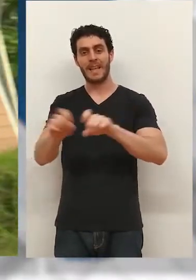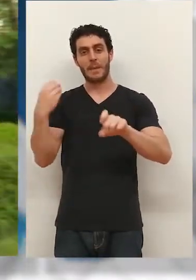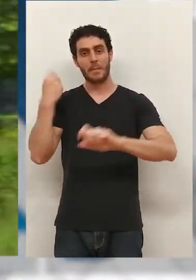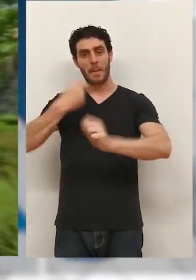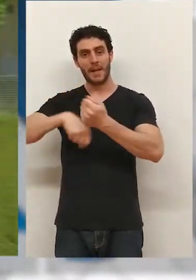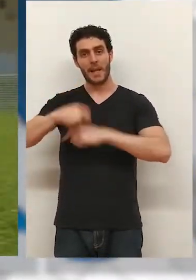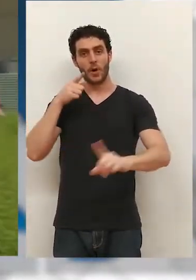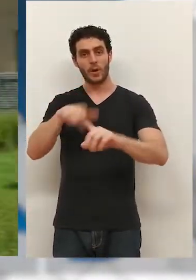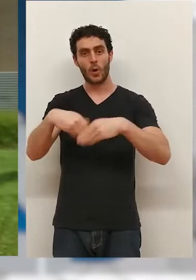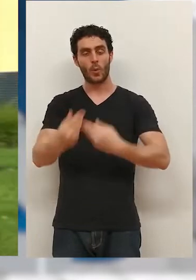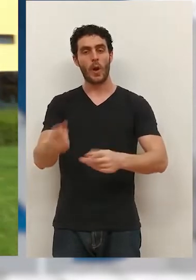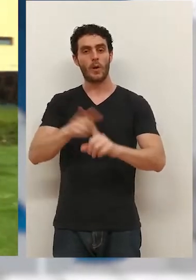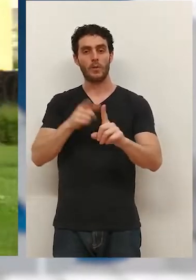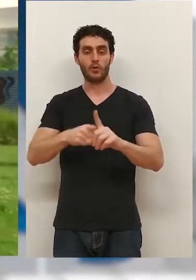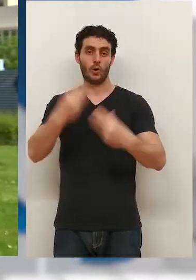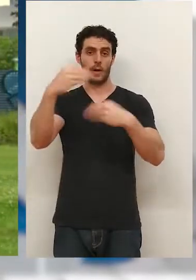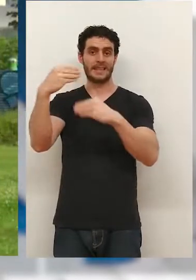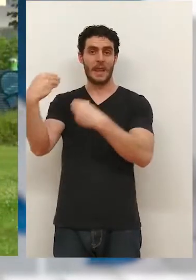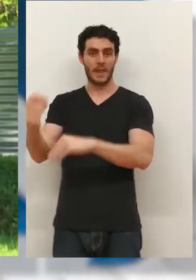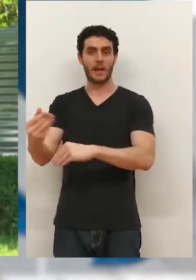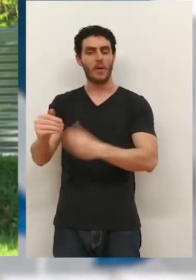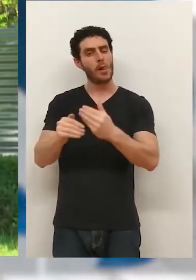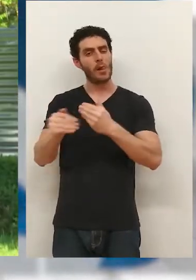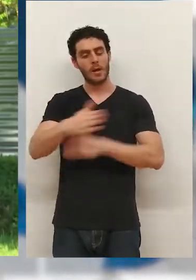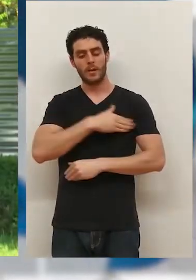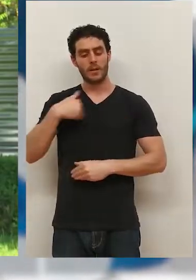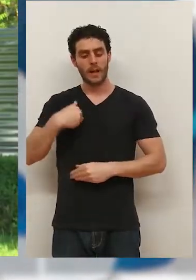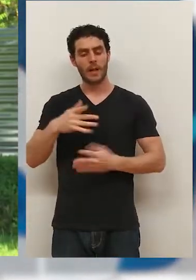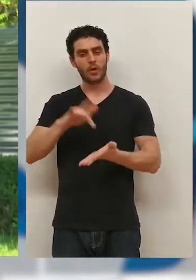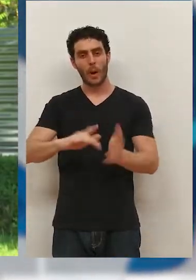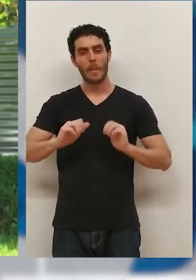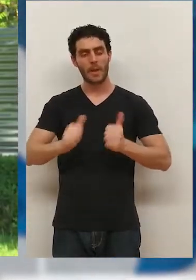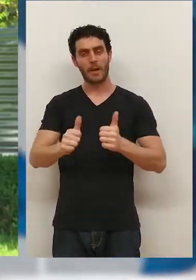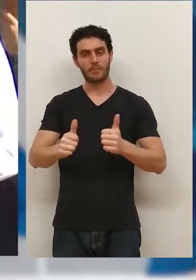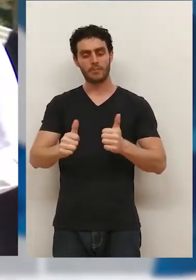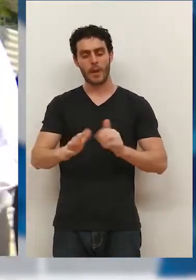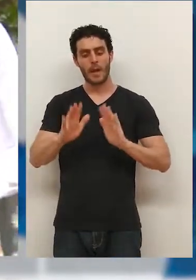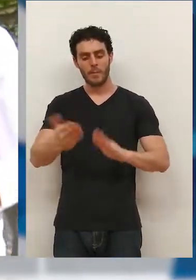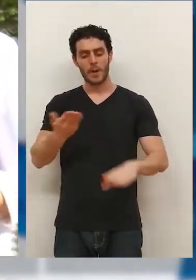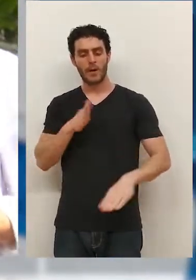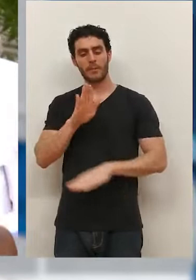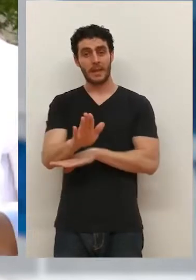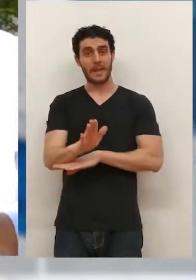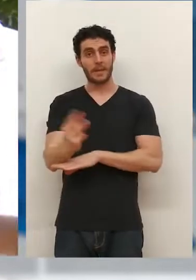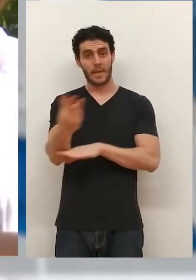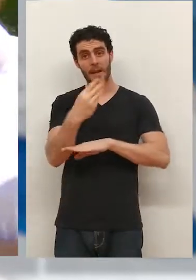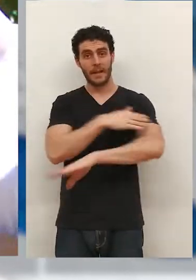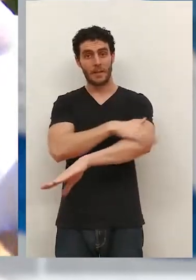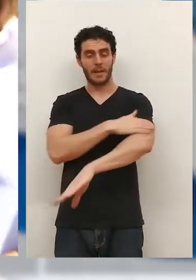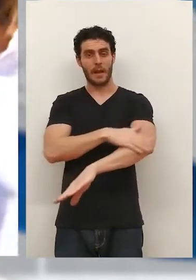entidad los venda para uso residencial, previsión que ha existido sobre los mismos desde el inicio, ninguno de los representantes